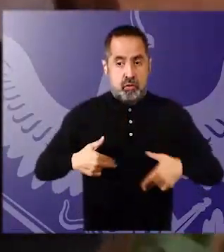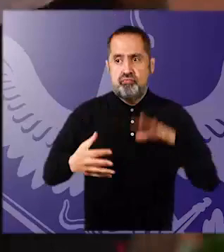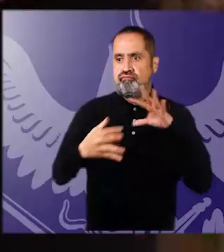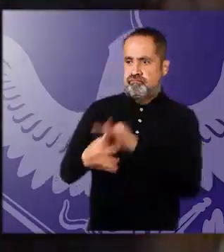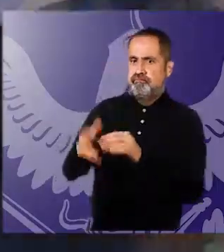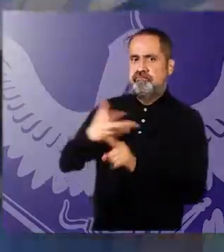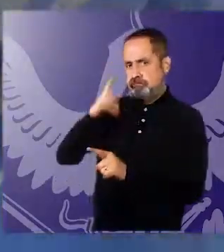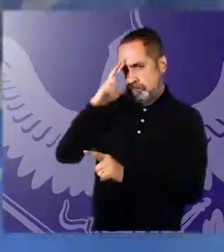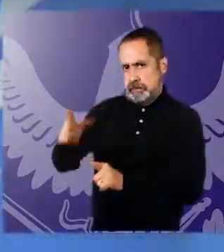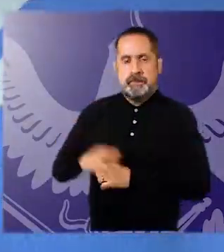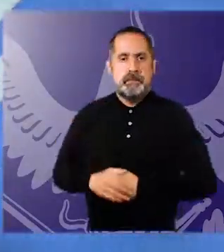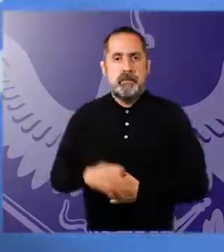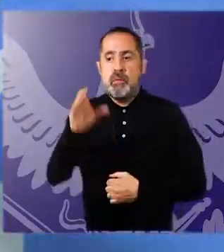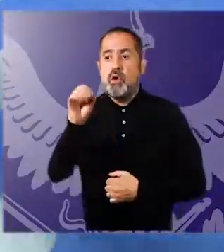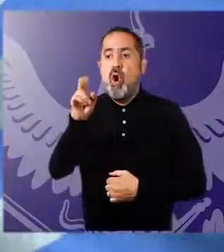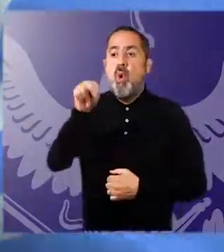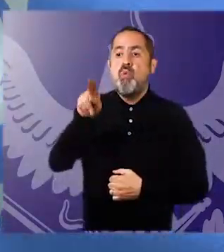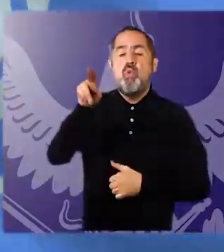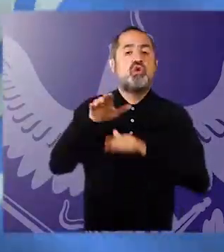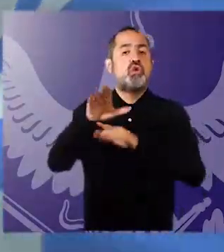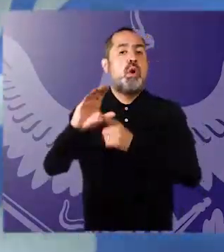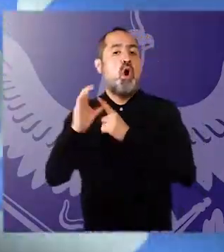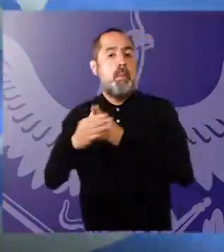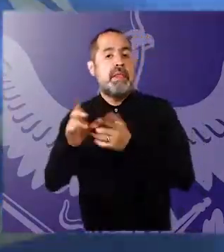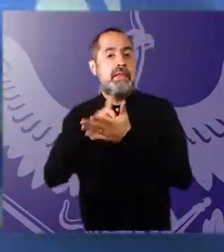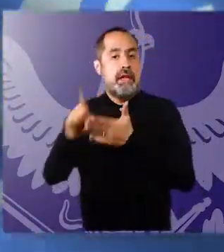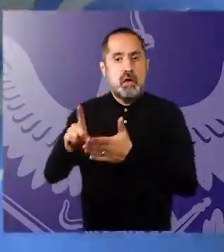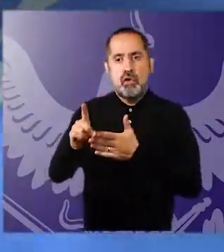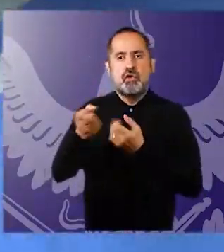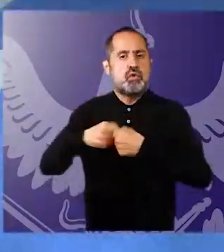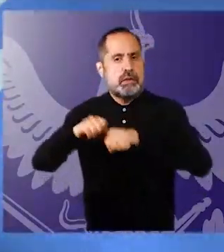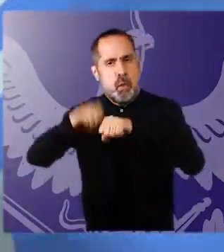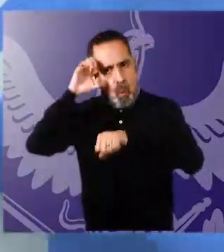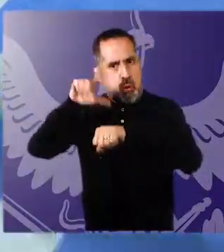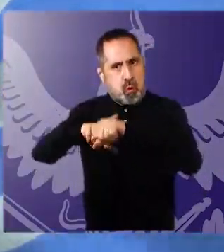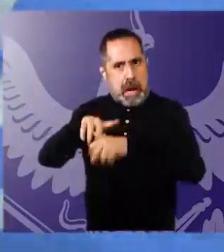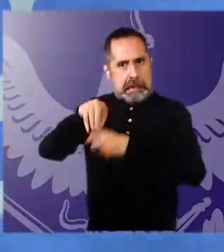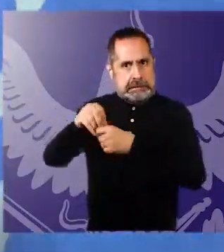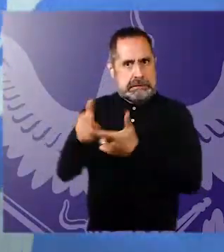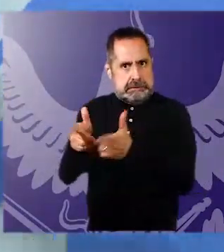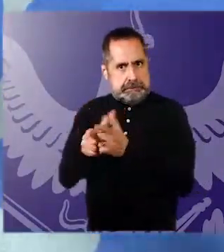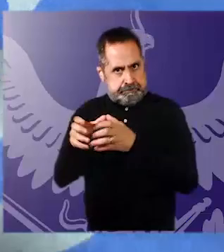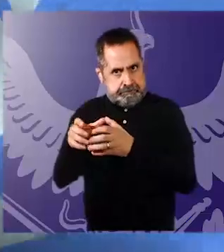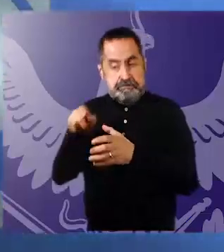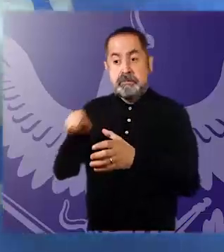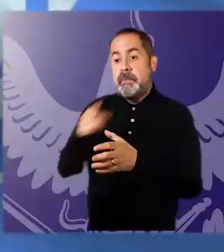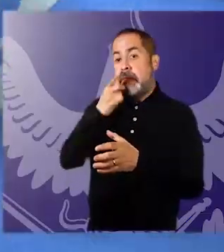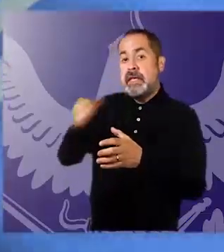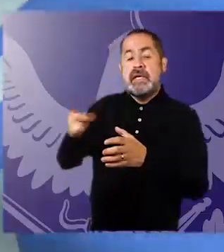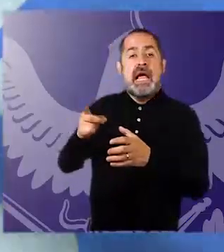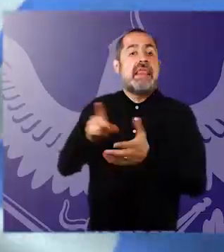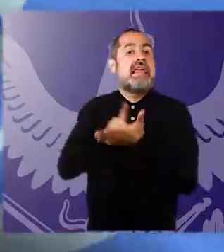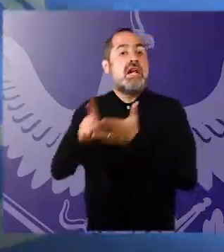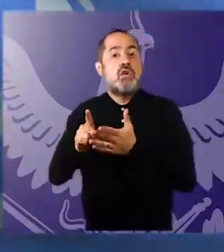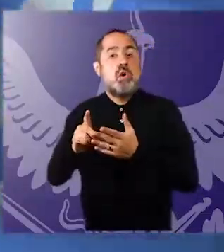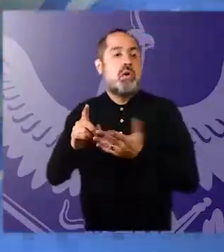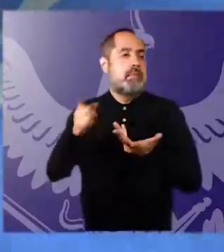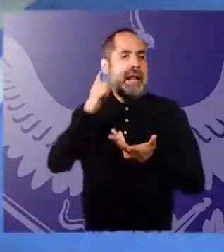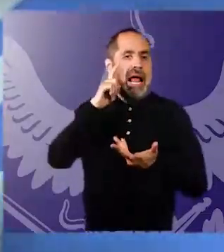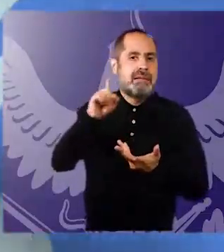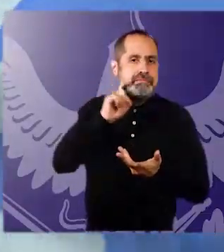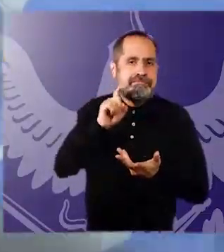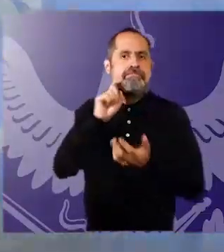en la materia. Desde la ONU, el Comité sobre Derechos Económicos, Sociales y Culturales señala que el derecho a la salud sexual